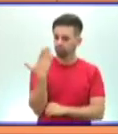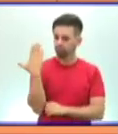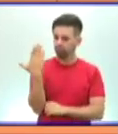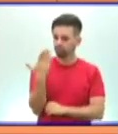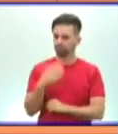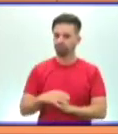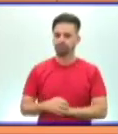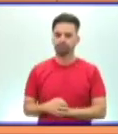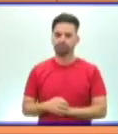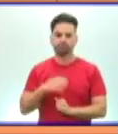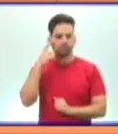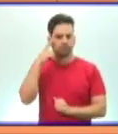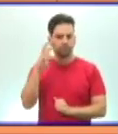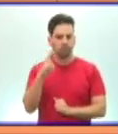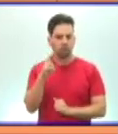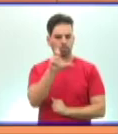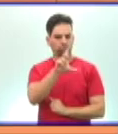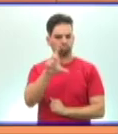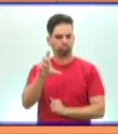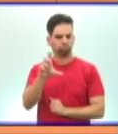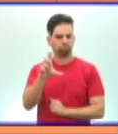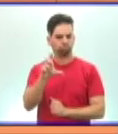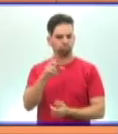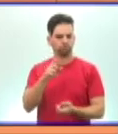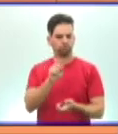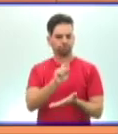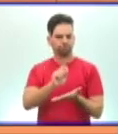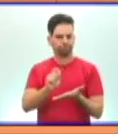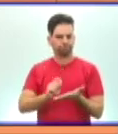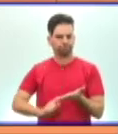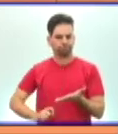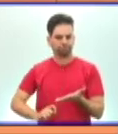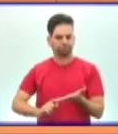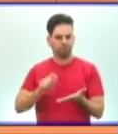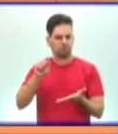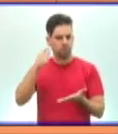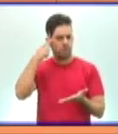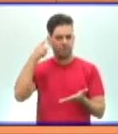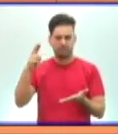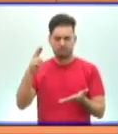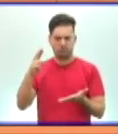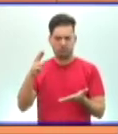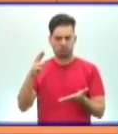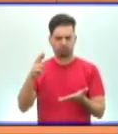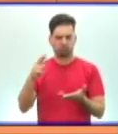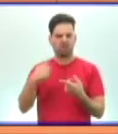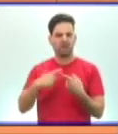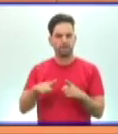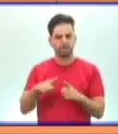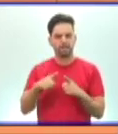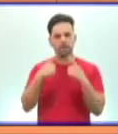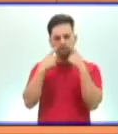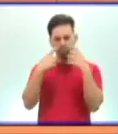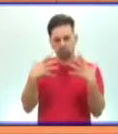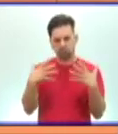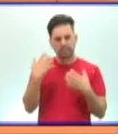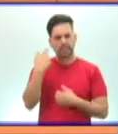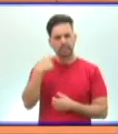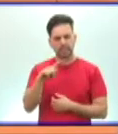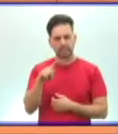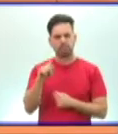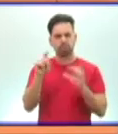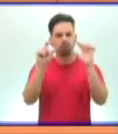concepto redactado y que muchas veces ustedes saben de memoria. Pero es importante que ustedes aprendan también a hacer esquemas,